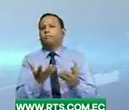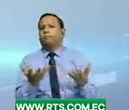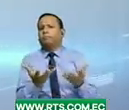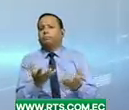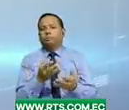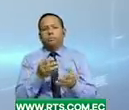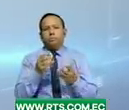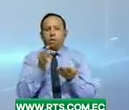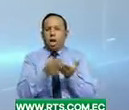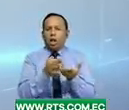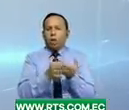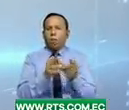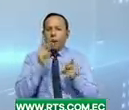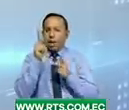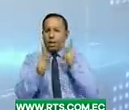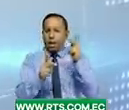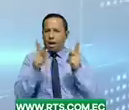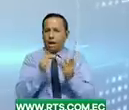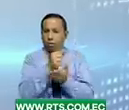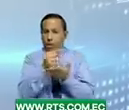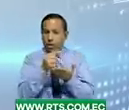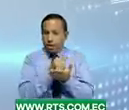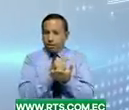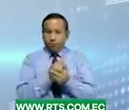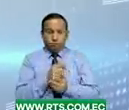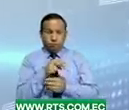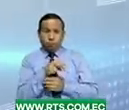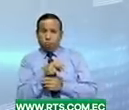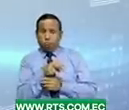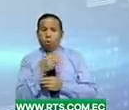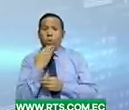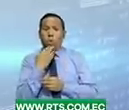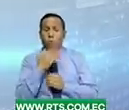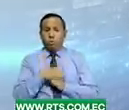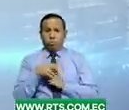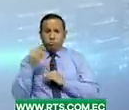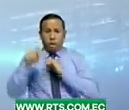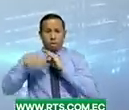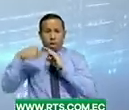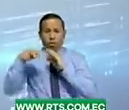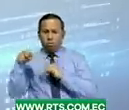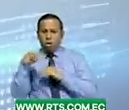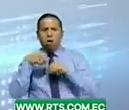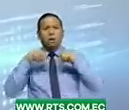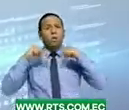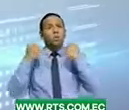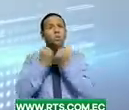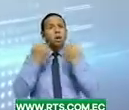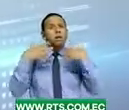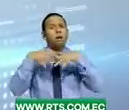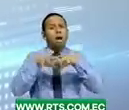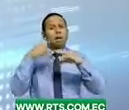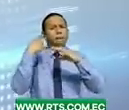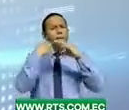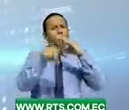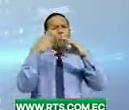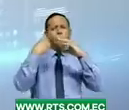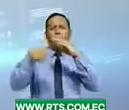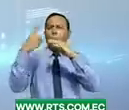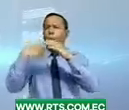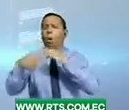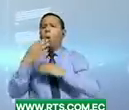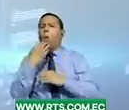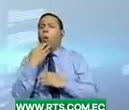cantón Playas, en Guayas. Según pueden observar, amigos televidentes, en los videos difundidos en redes sociales, un